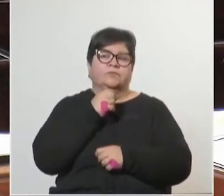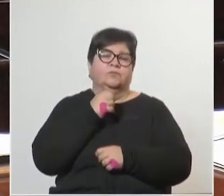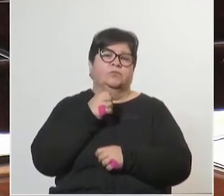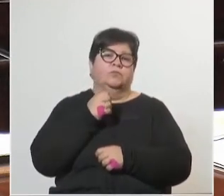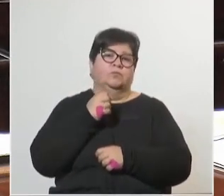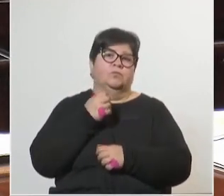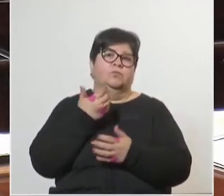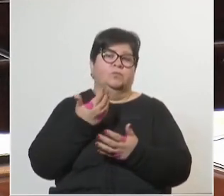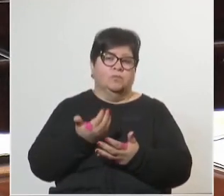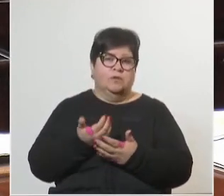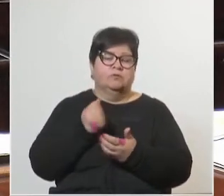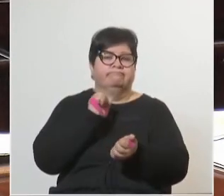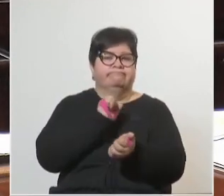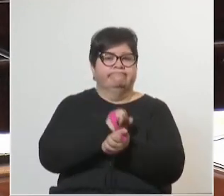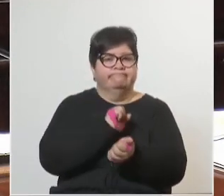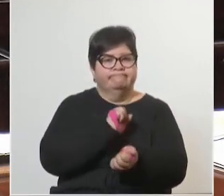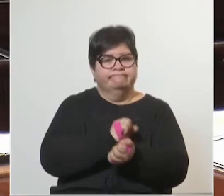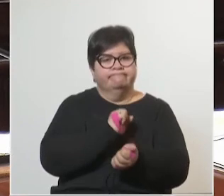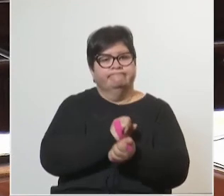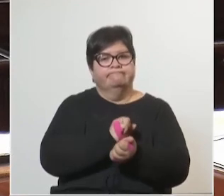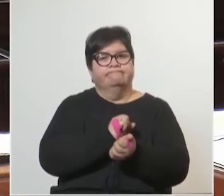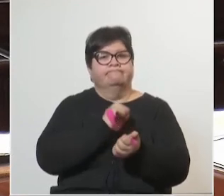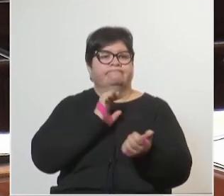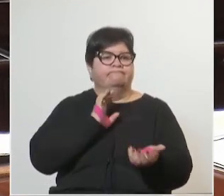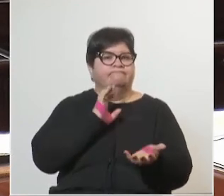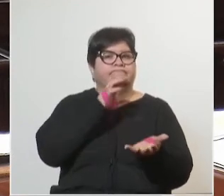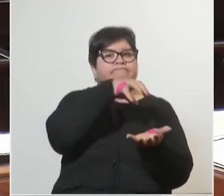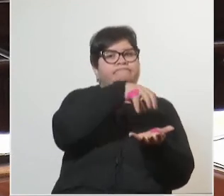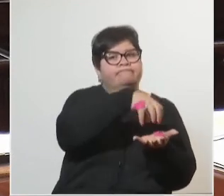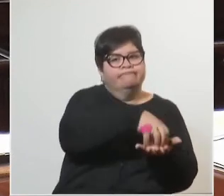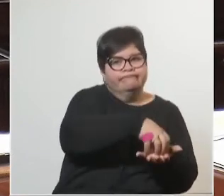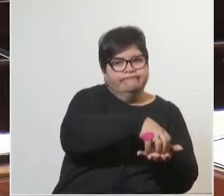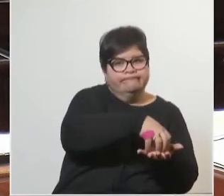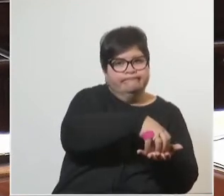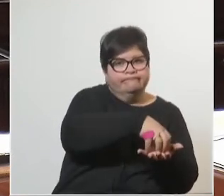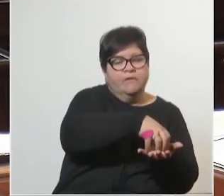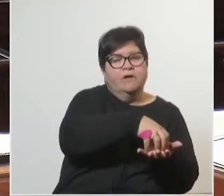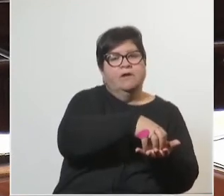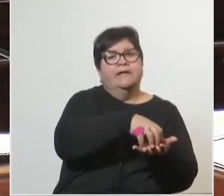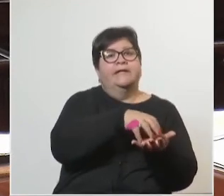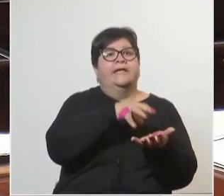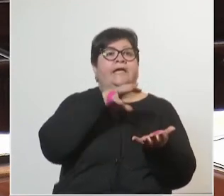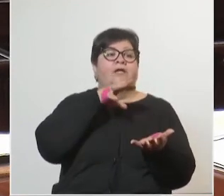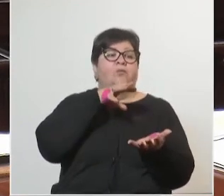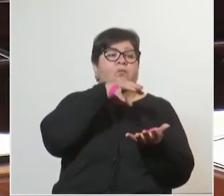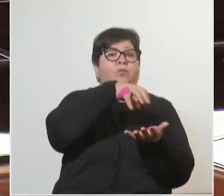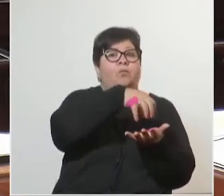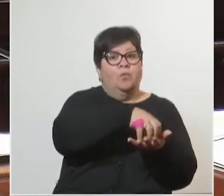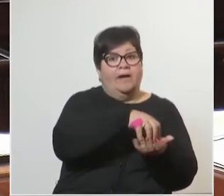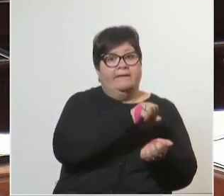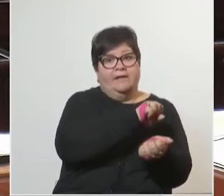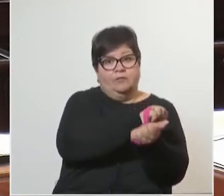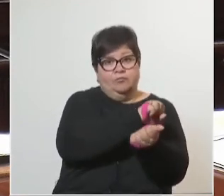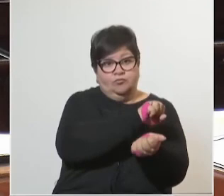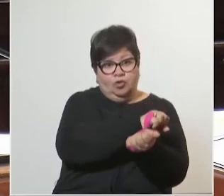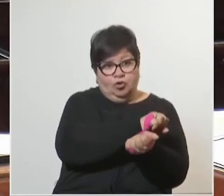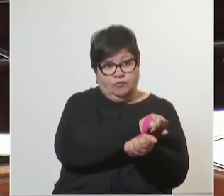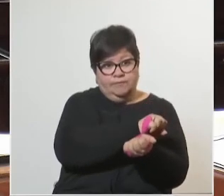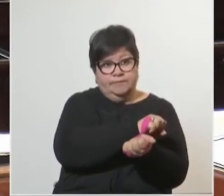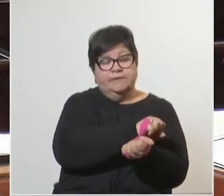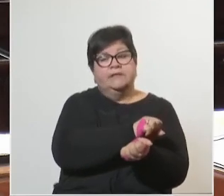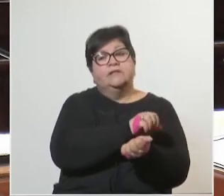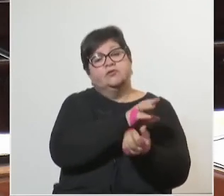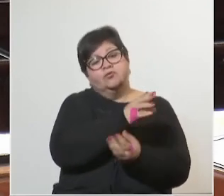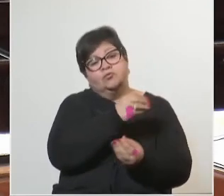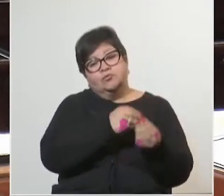de libertad a cumplir en establecimiento, llamémosle carcelario, en un establecimiento de reclusión. Esto se sustituye